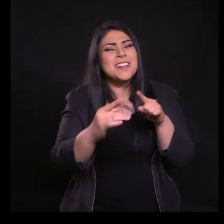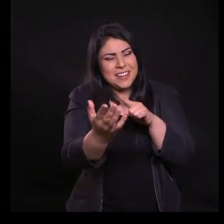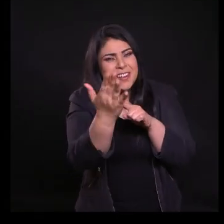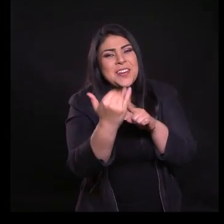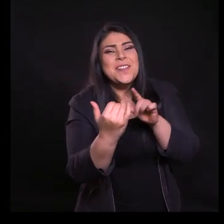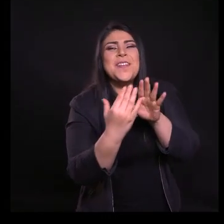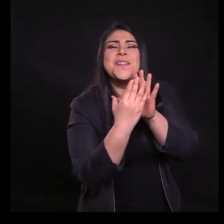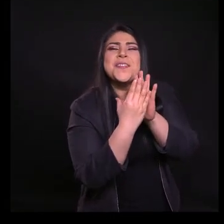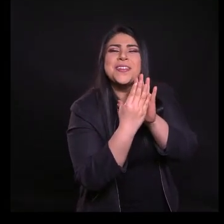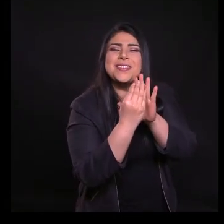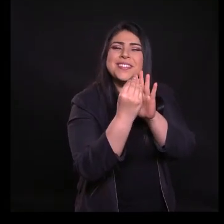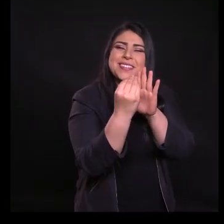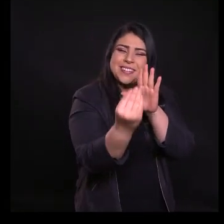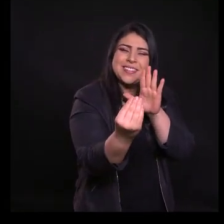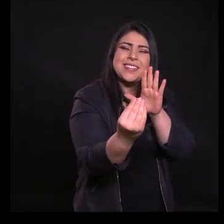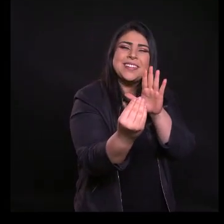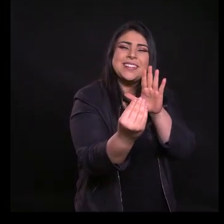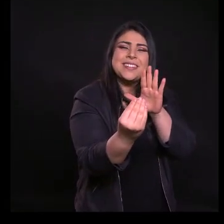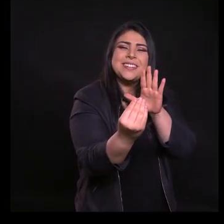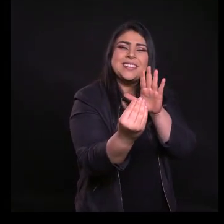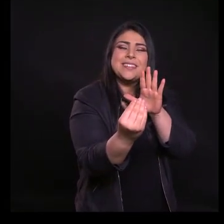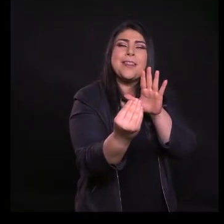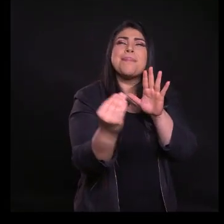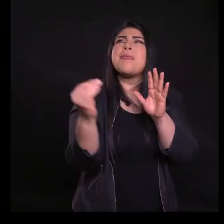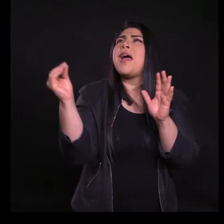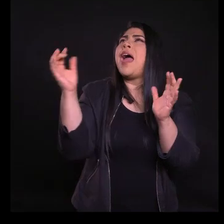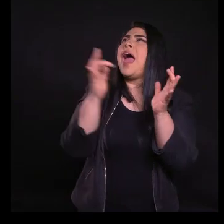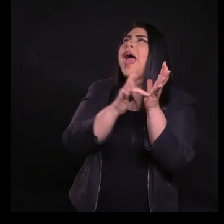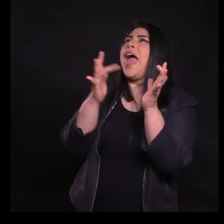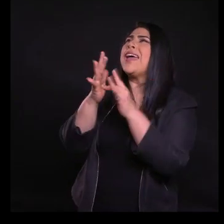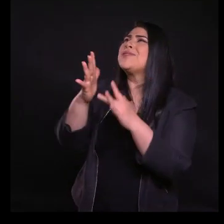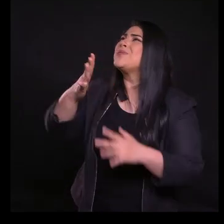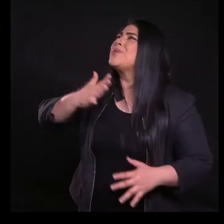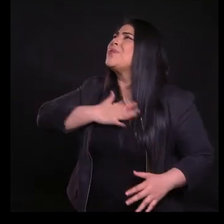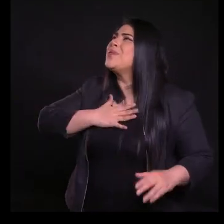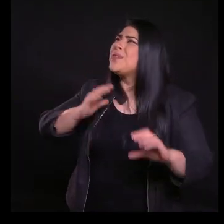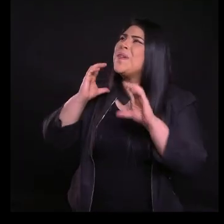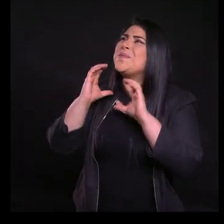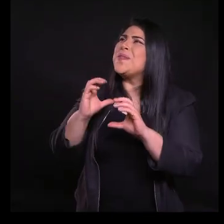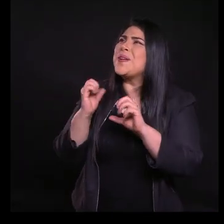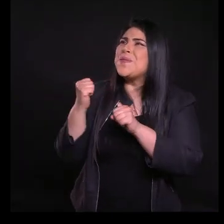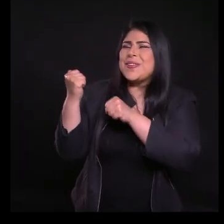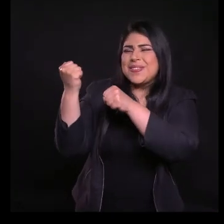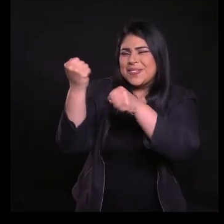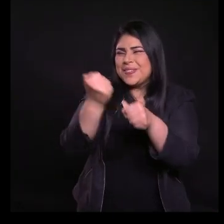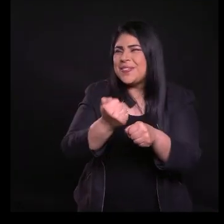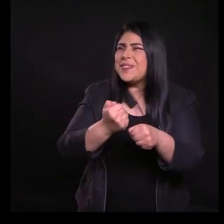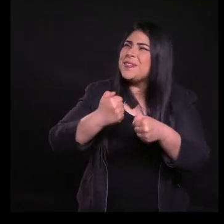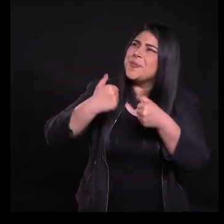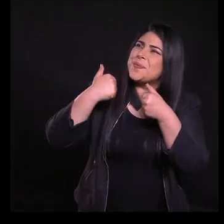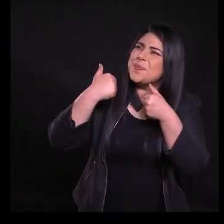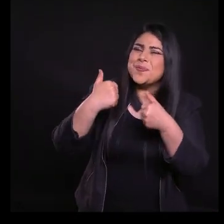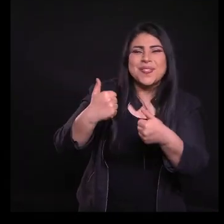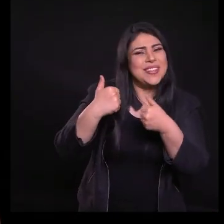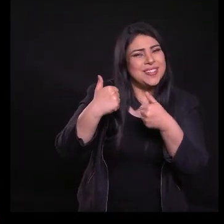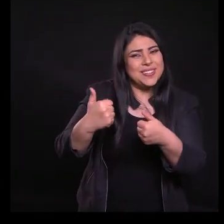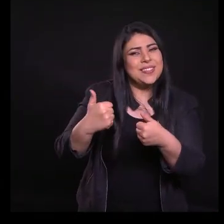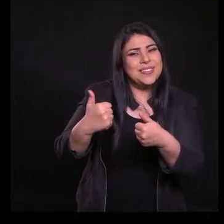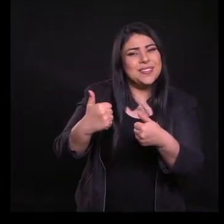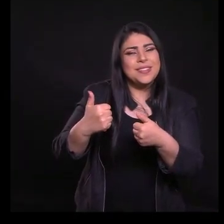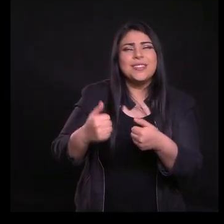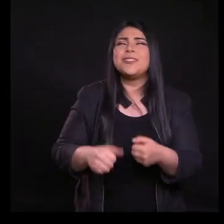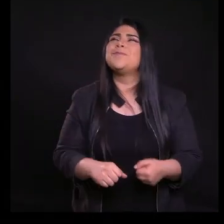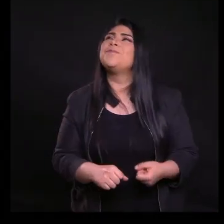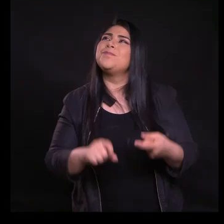viendo esta conexión quiero que digas conmigo jesús es mi buen pastor vamos dilo con fe jesús el buen pastor y ahora